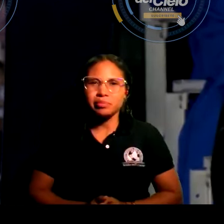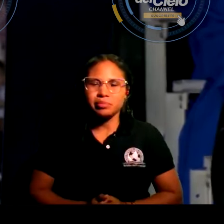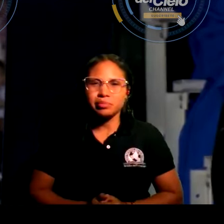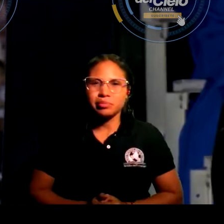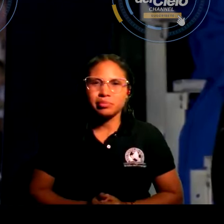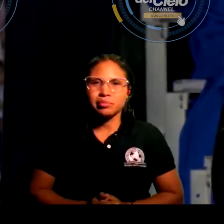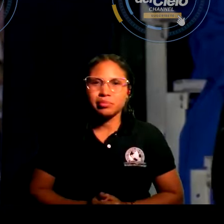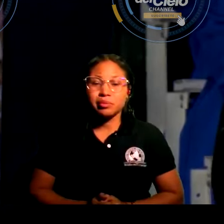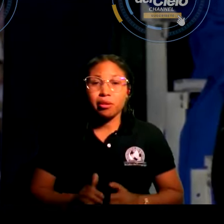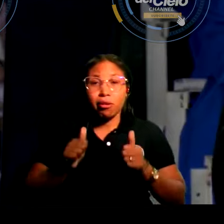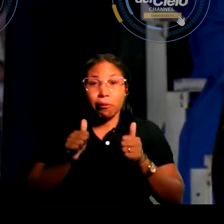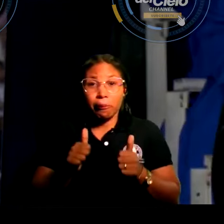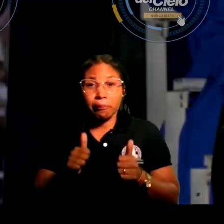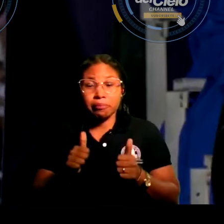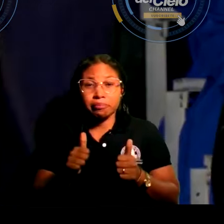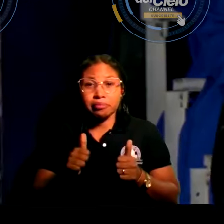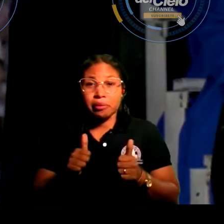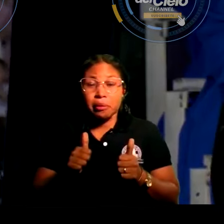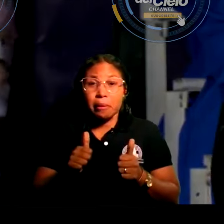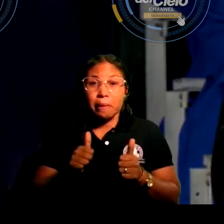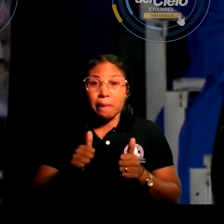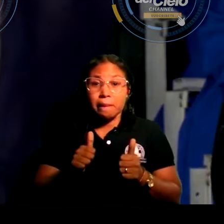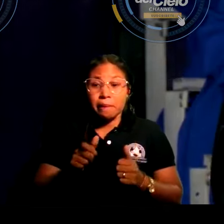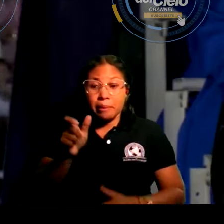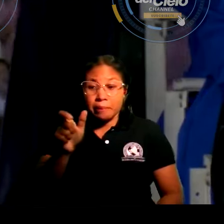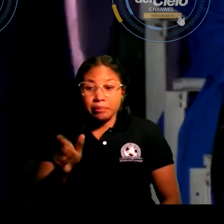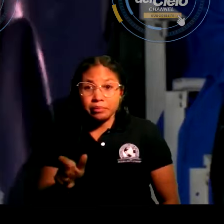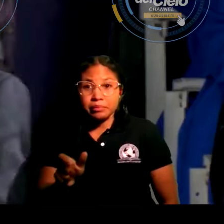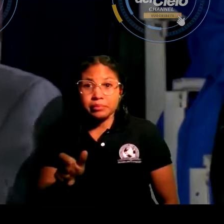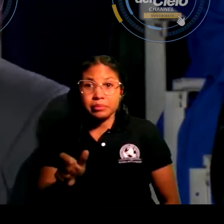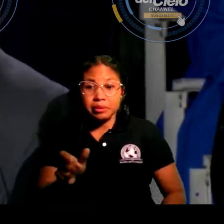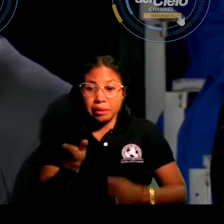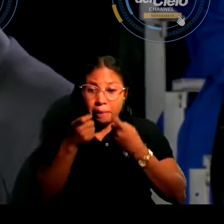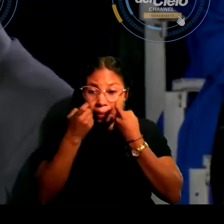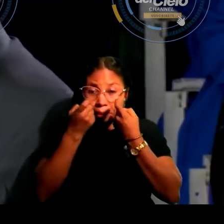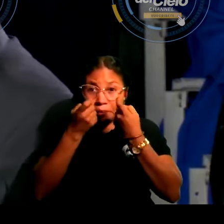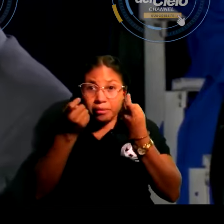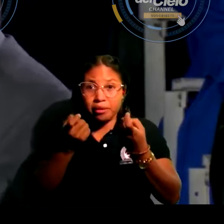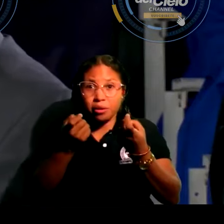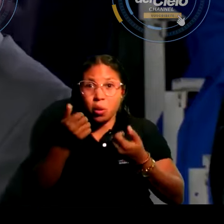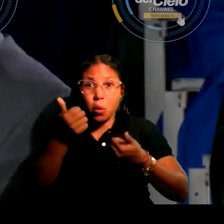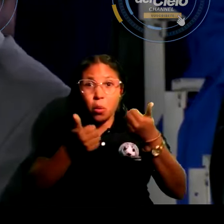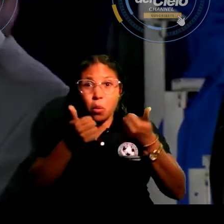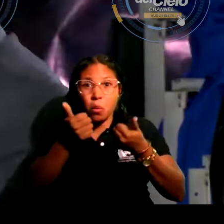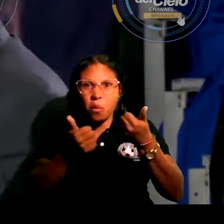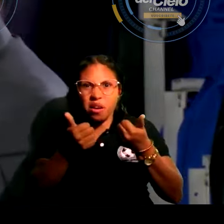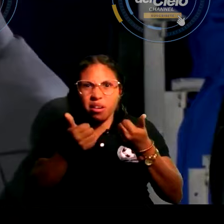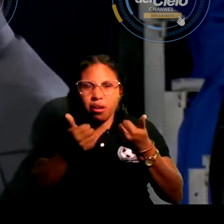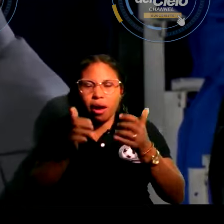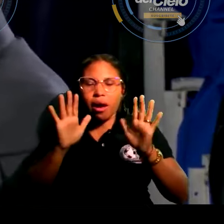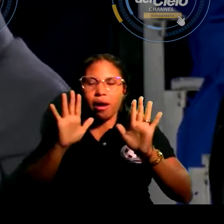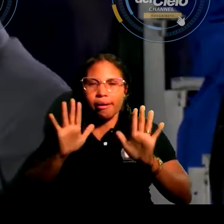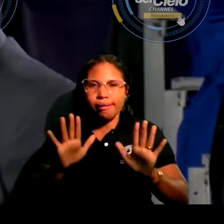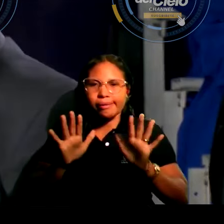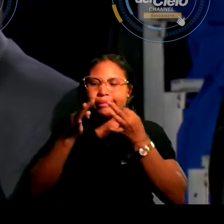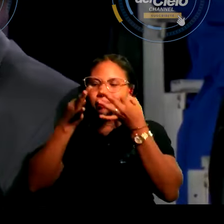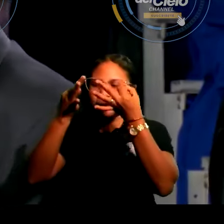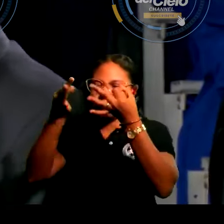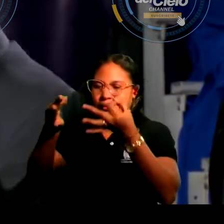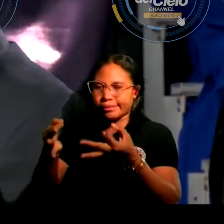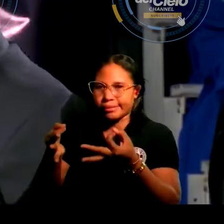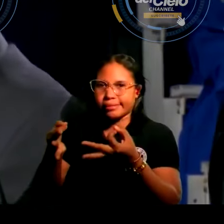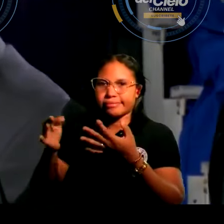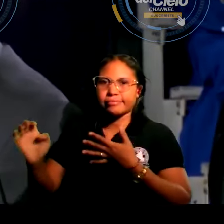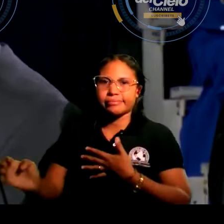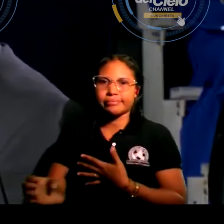desafío para el pecador es creer este evangelio. Ese es el desafío para el